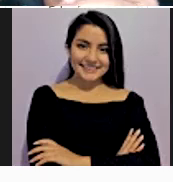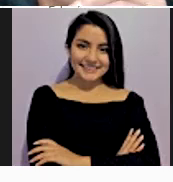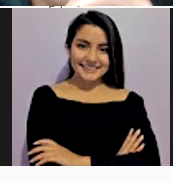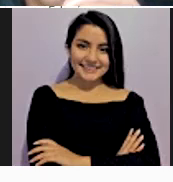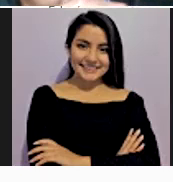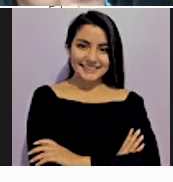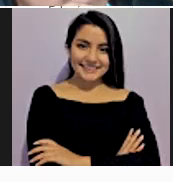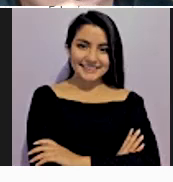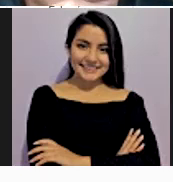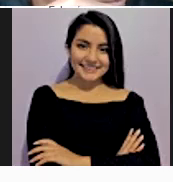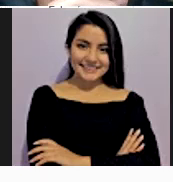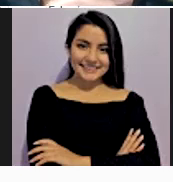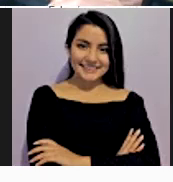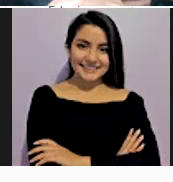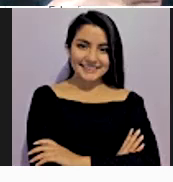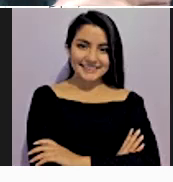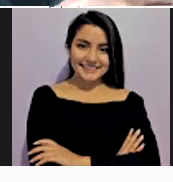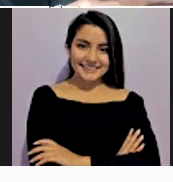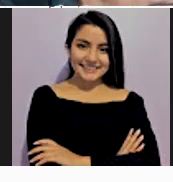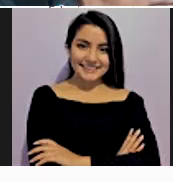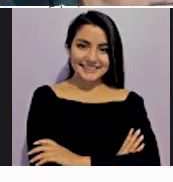Hay dos o tres métodos.